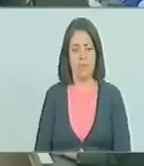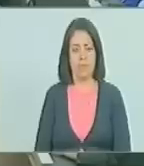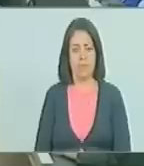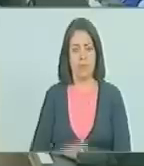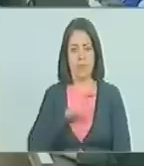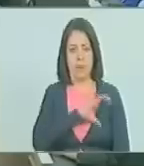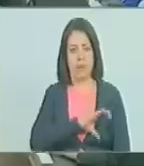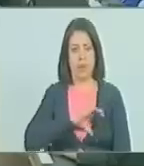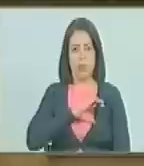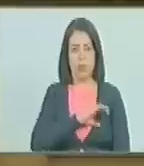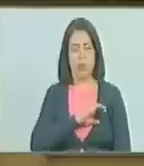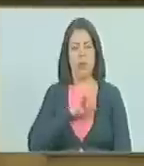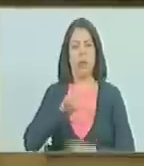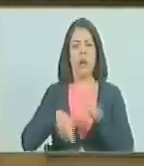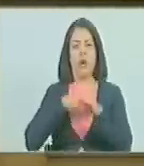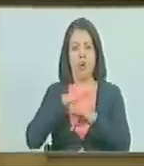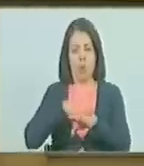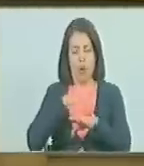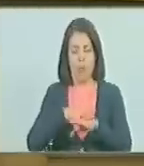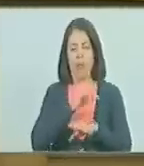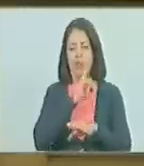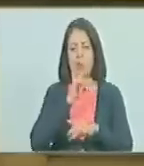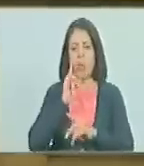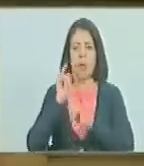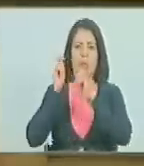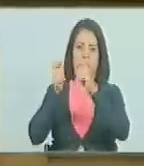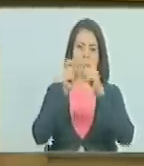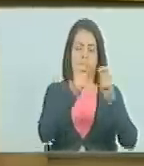La comisión la tenemos el jueves para nombrarla, sí, correcto.